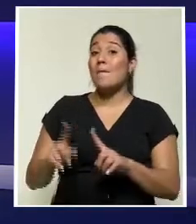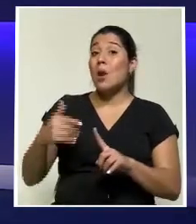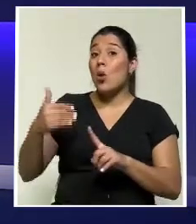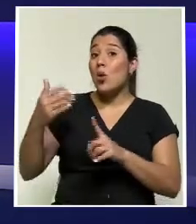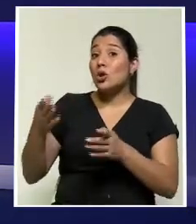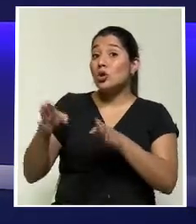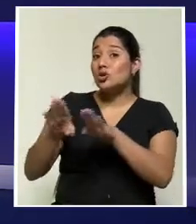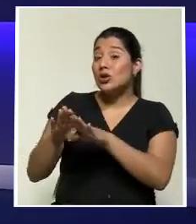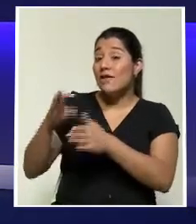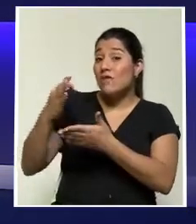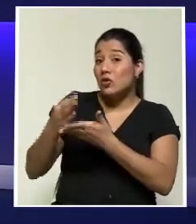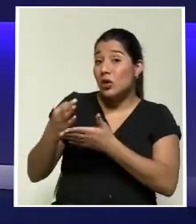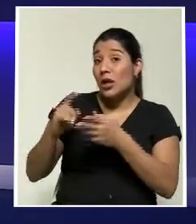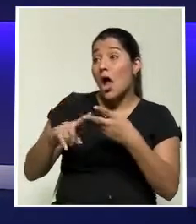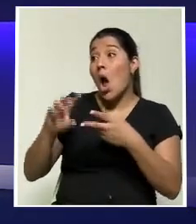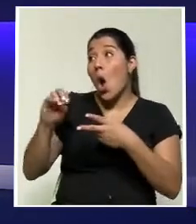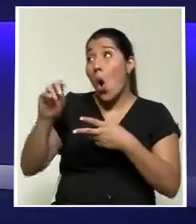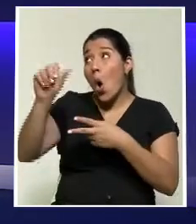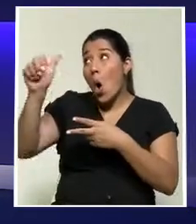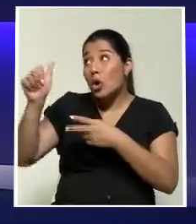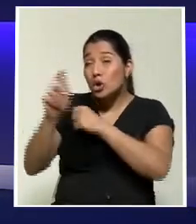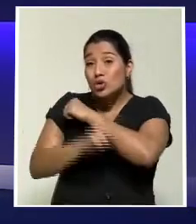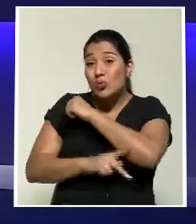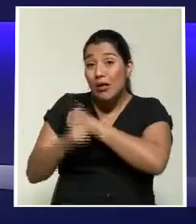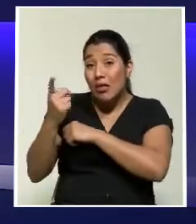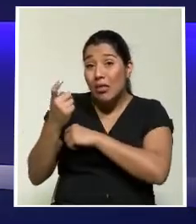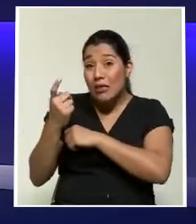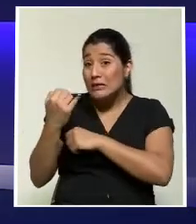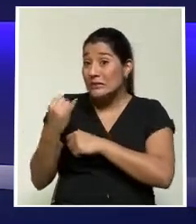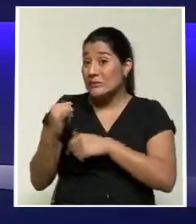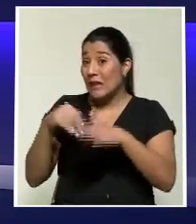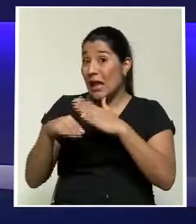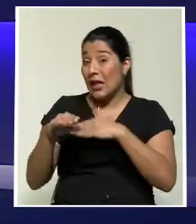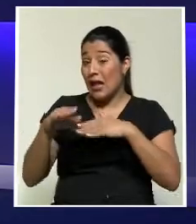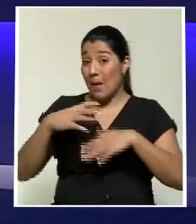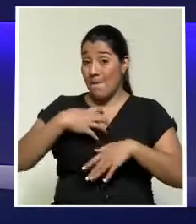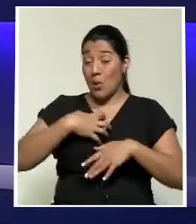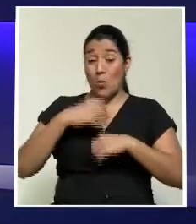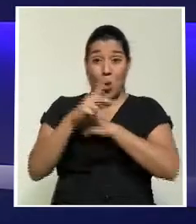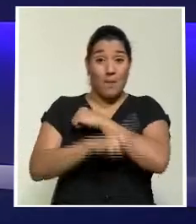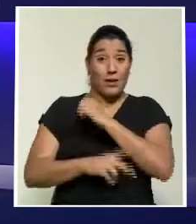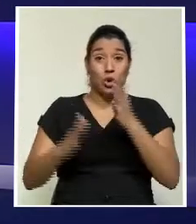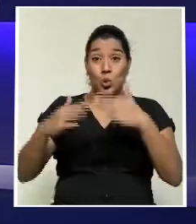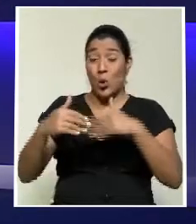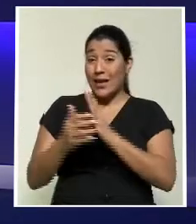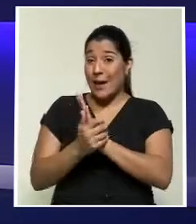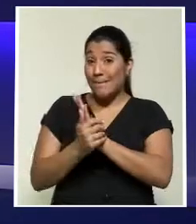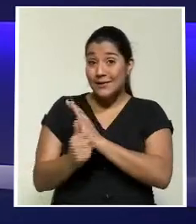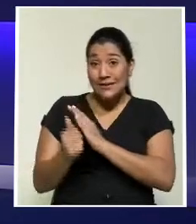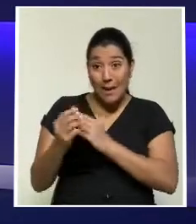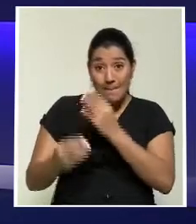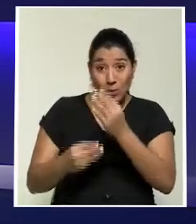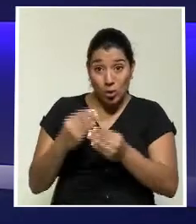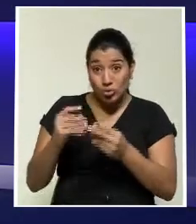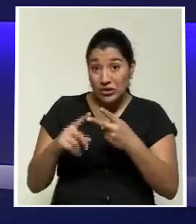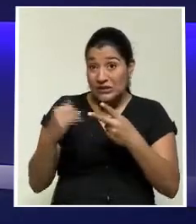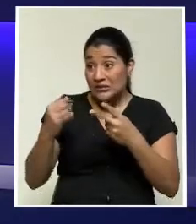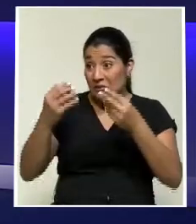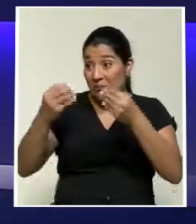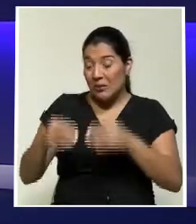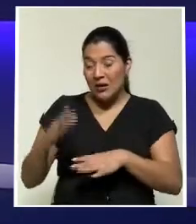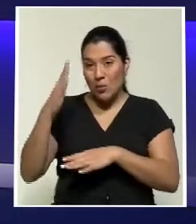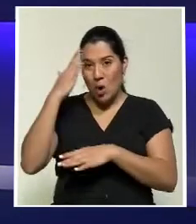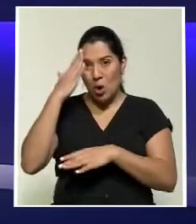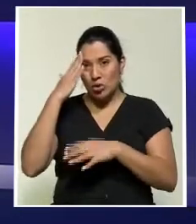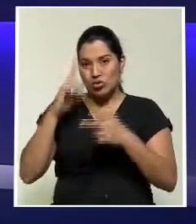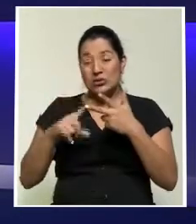las fronteras o cuando hay escasez en otros lugares, si no tenemos nuestra capacidad productiva, si perdimos el conocimiento, si perdimos